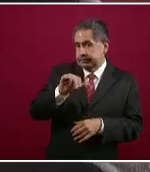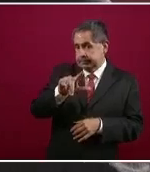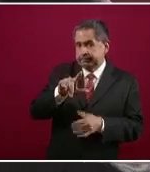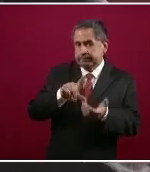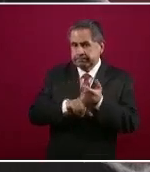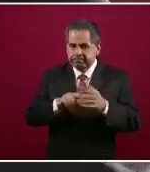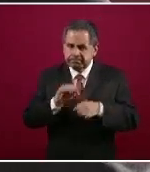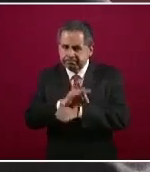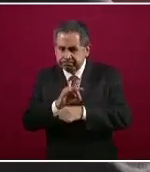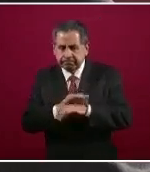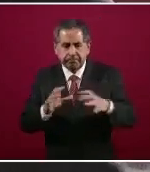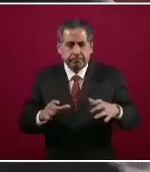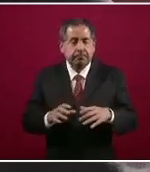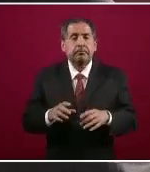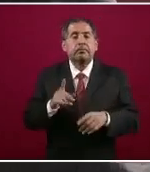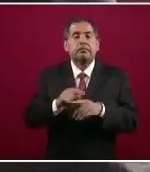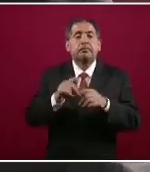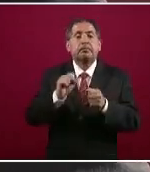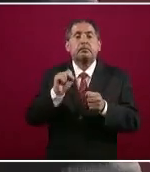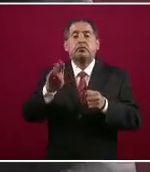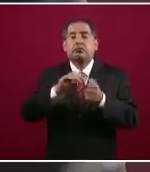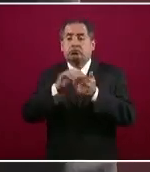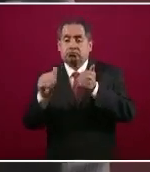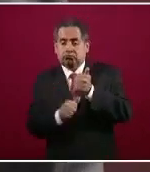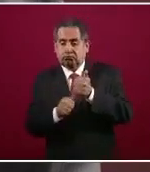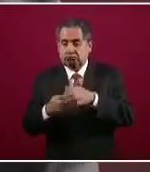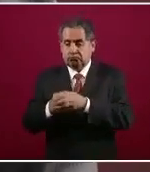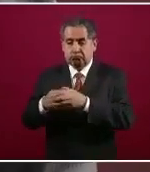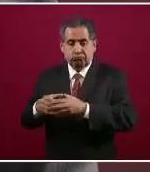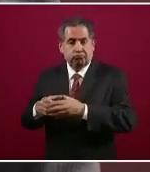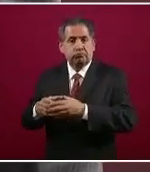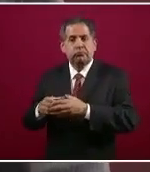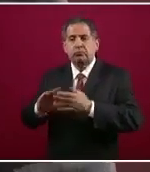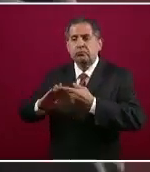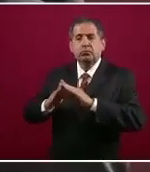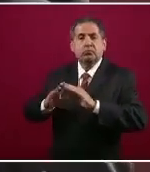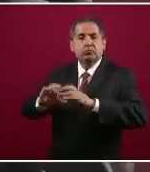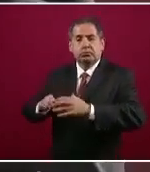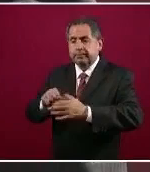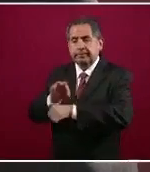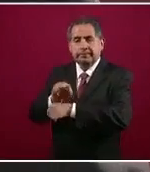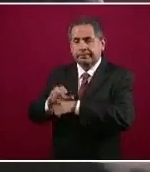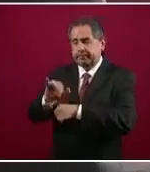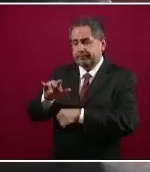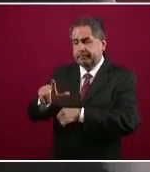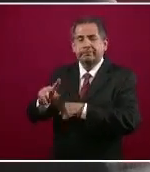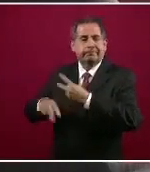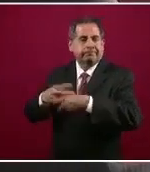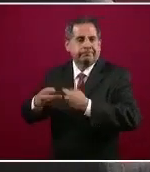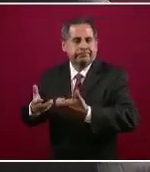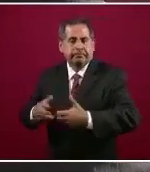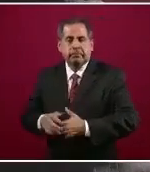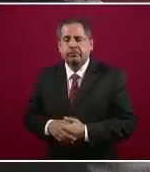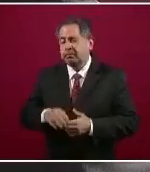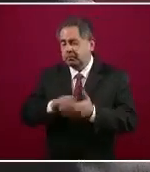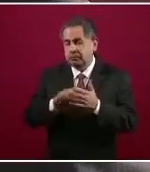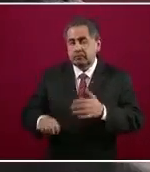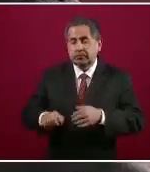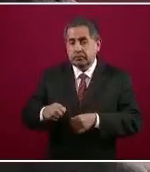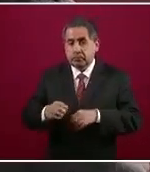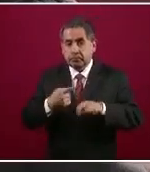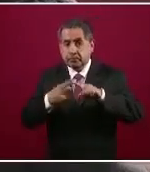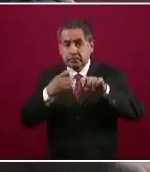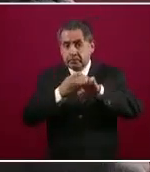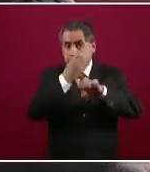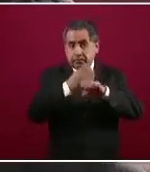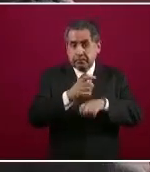tener comités comunitarios de protección civil. Por ejemplo, tenemos estados que tienen 100